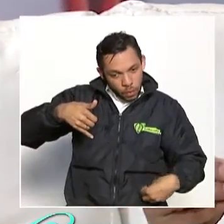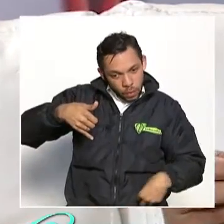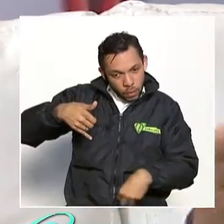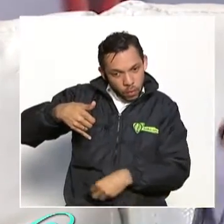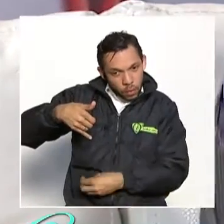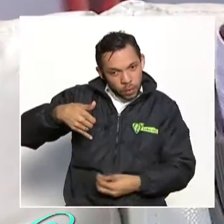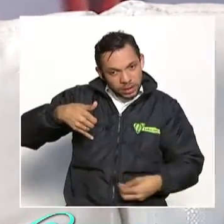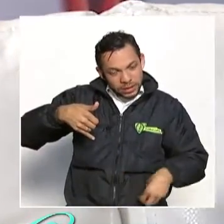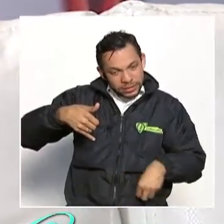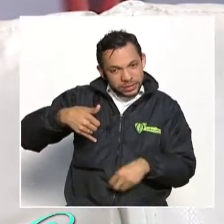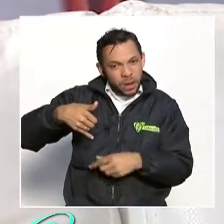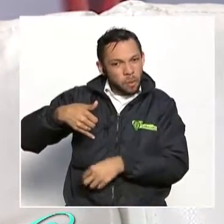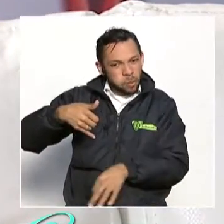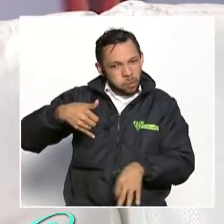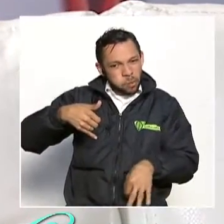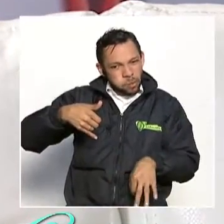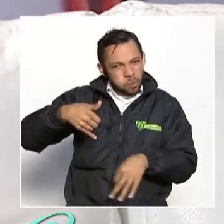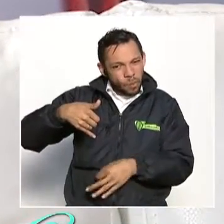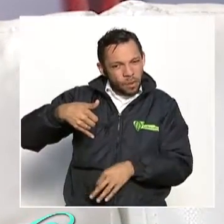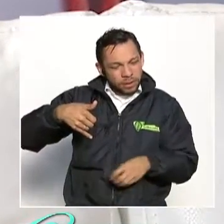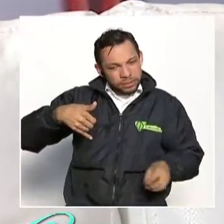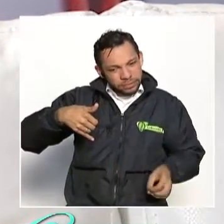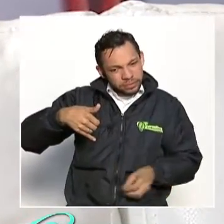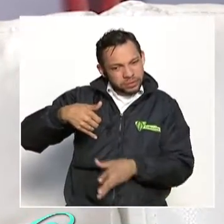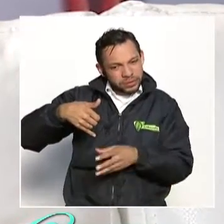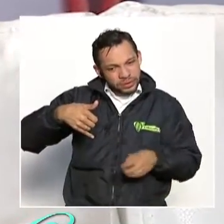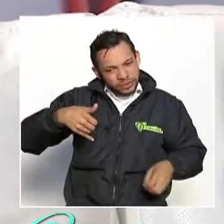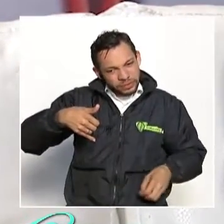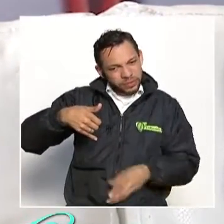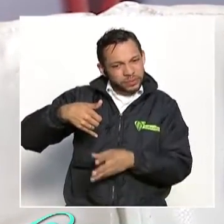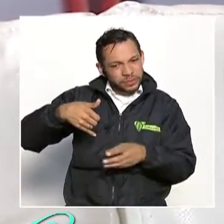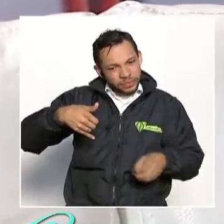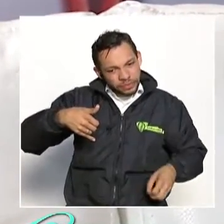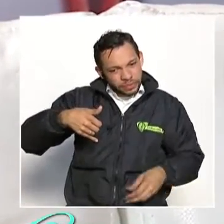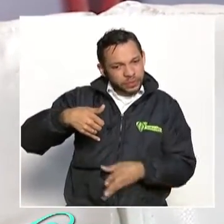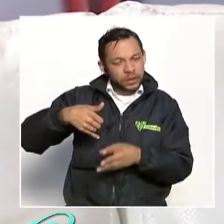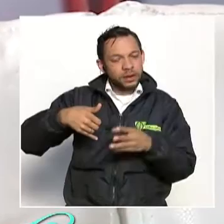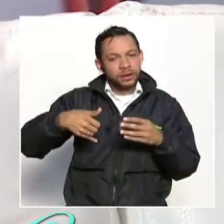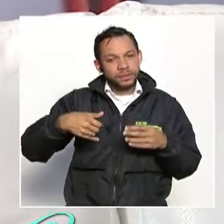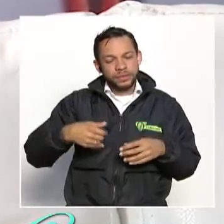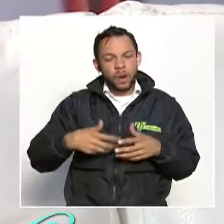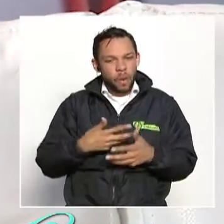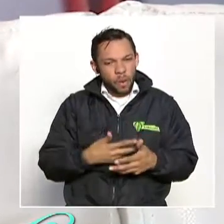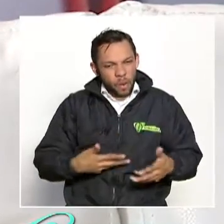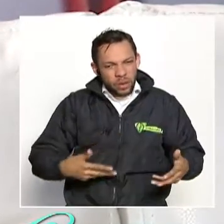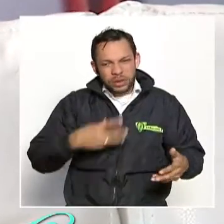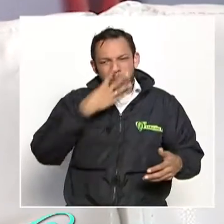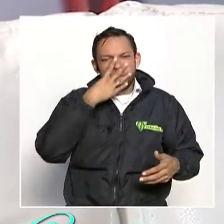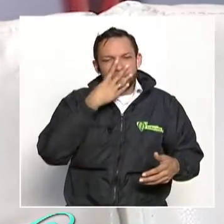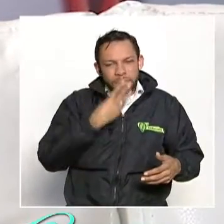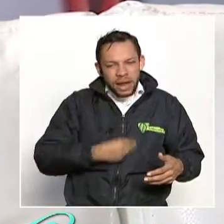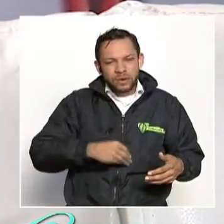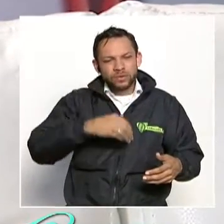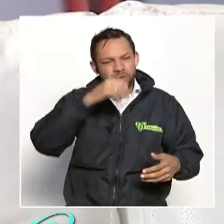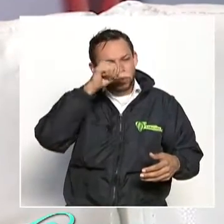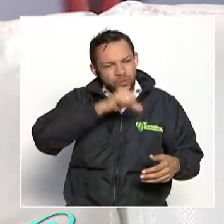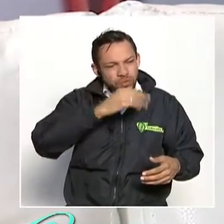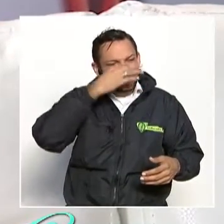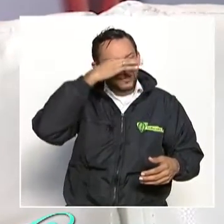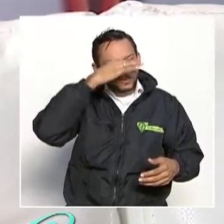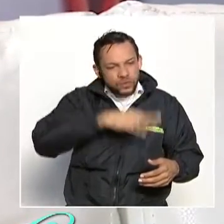que forma la arcilla y el psyllium, que atrapa metales pesados, residuos orgánicos,